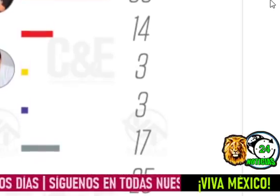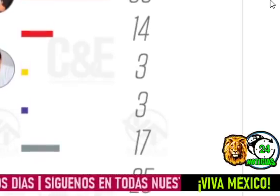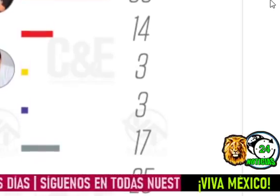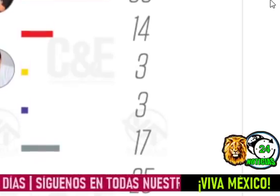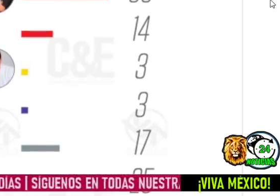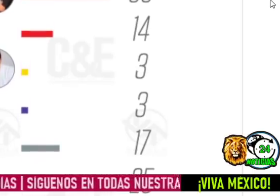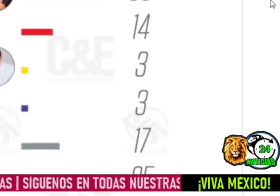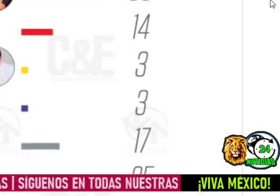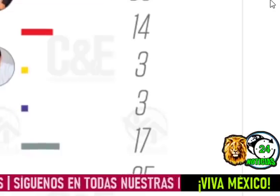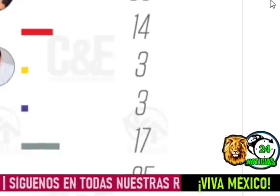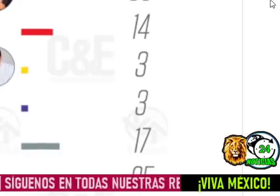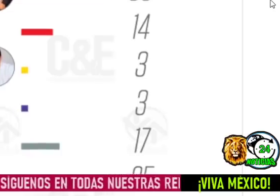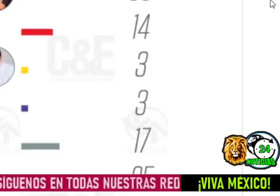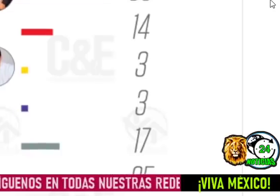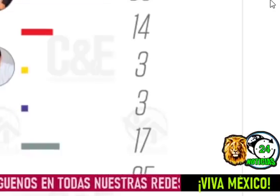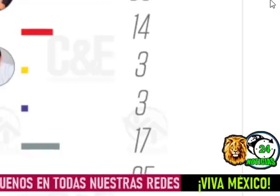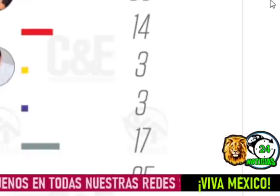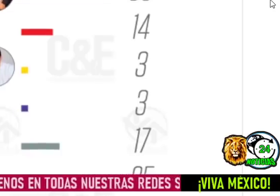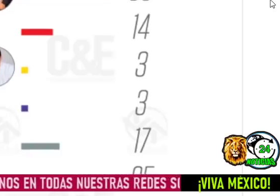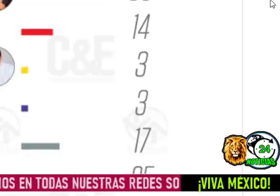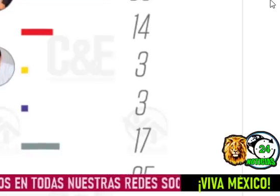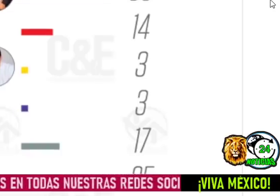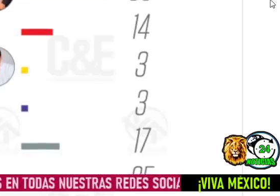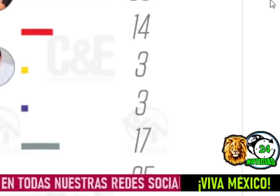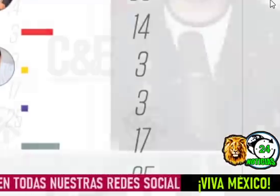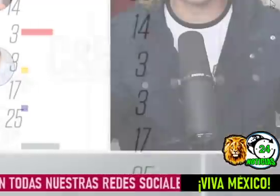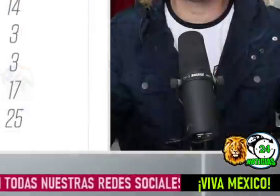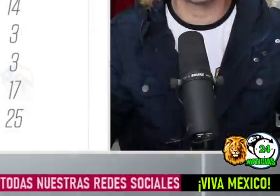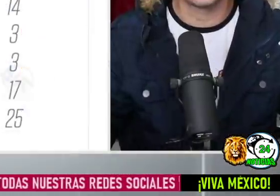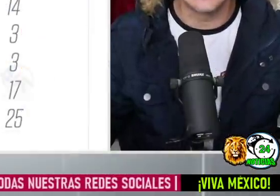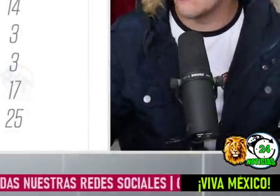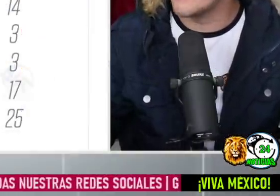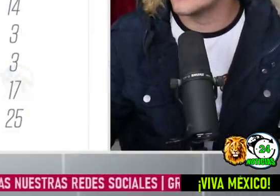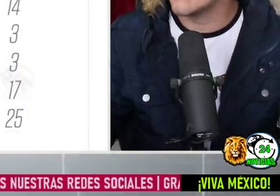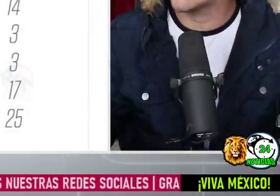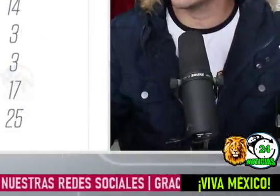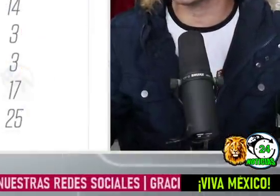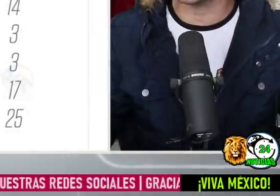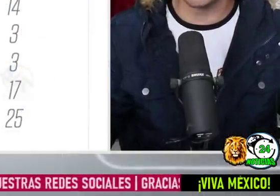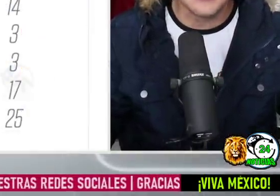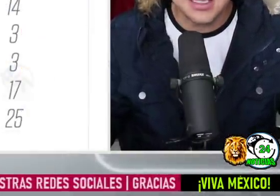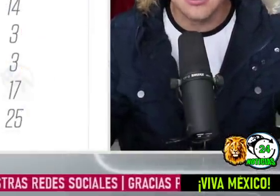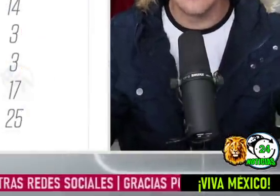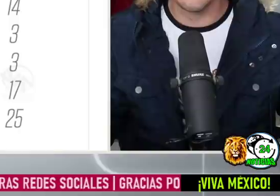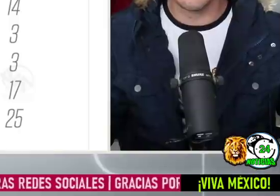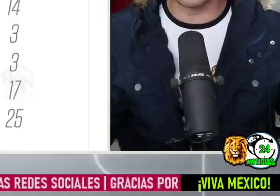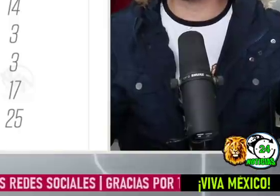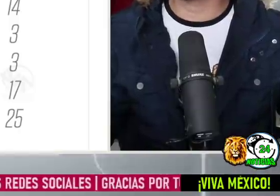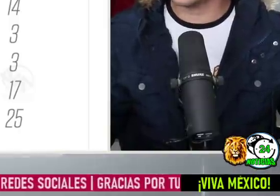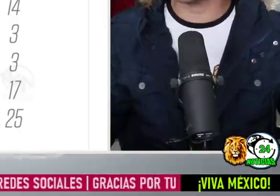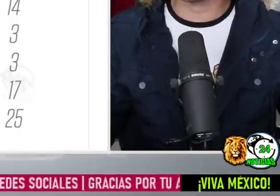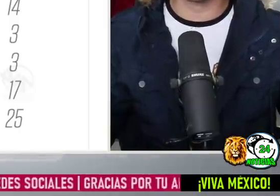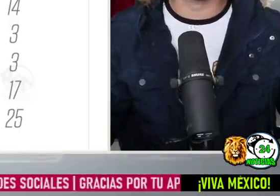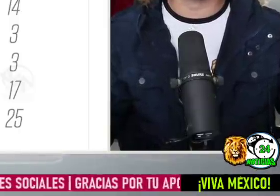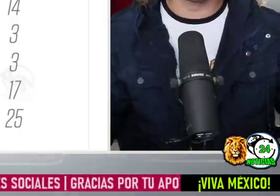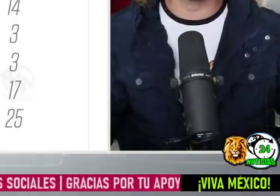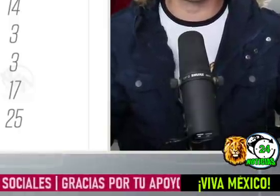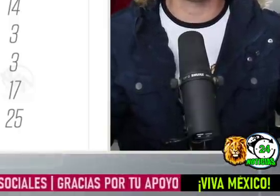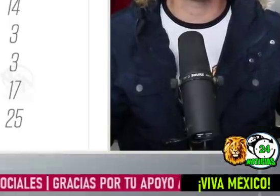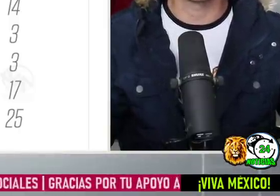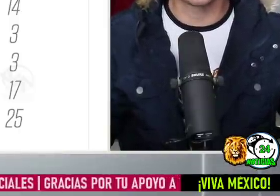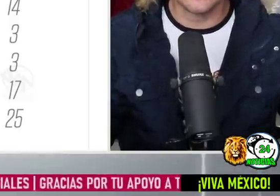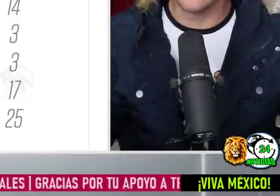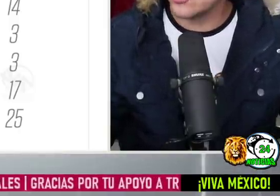de salida en Guerrero. En Guerrero quieren a Félix Salgado Macedonio, curiosamente. Vamos a escuchar lo que dijo el